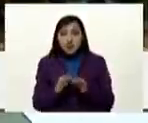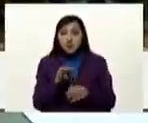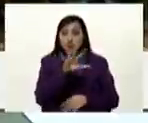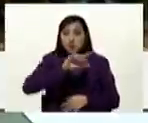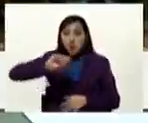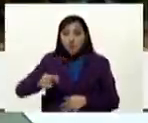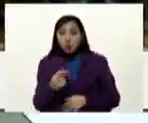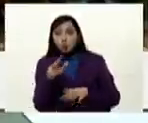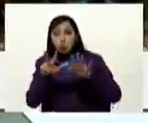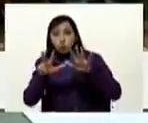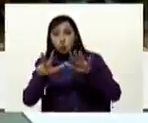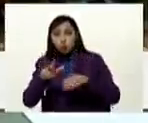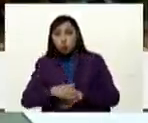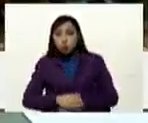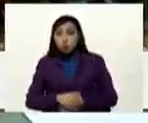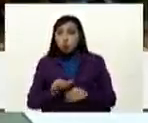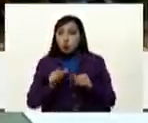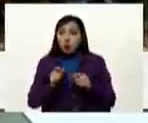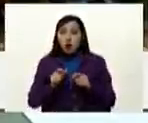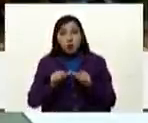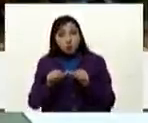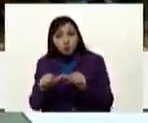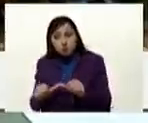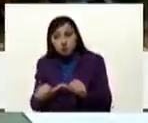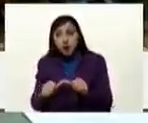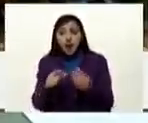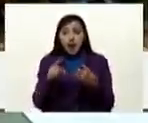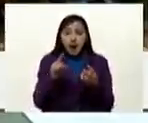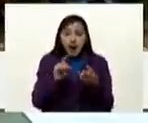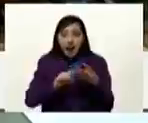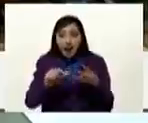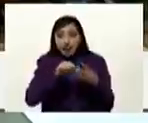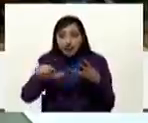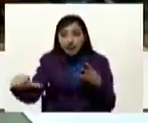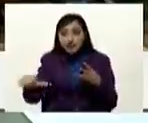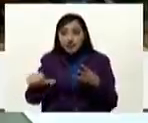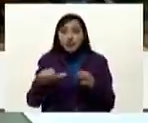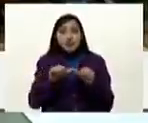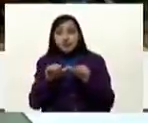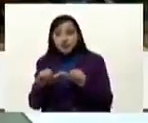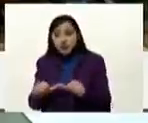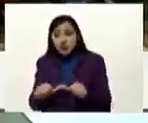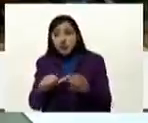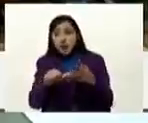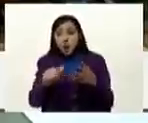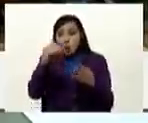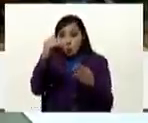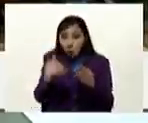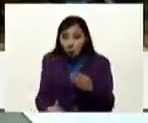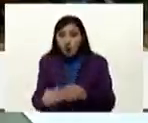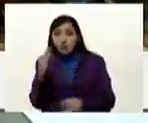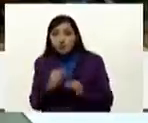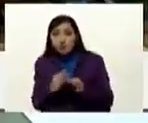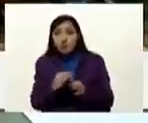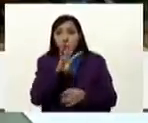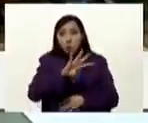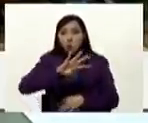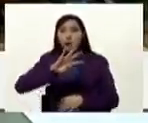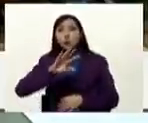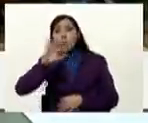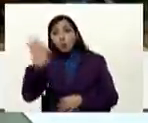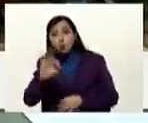5.8. Se mantiene igual en la tercera semana. Decrece en la cuarta semana de septiembre a